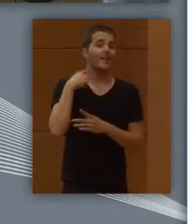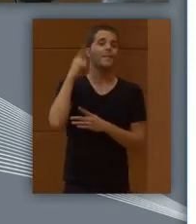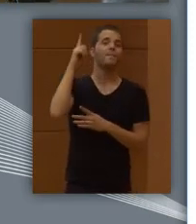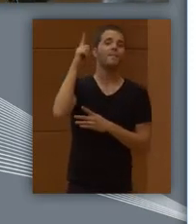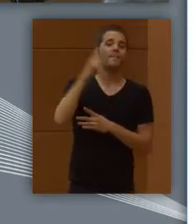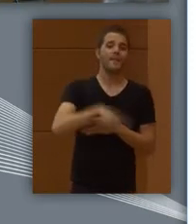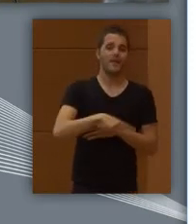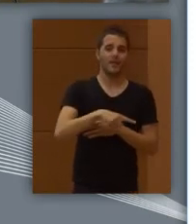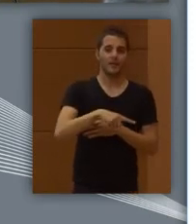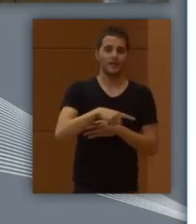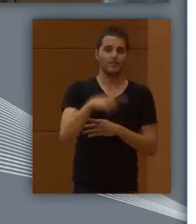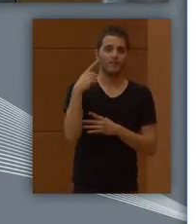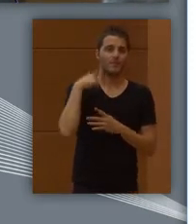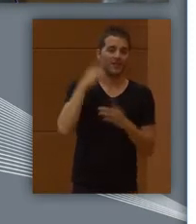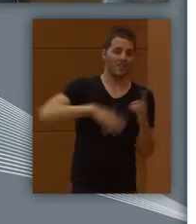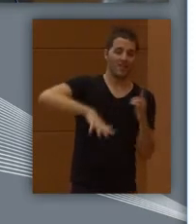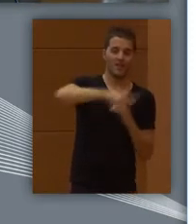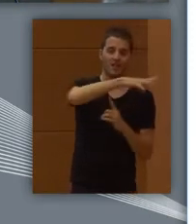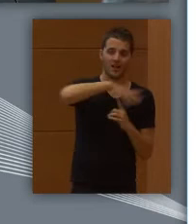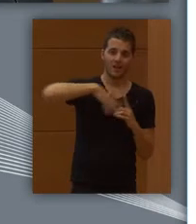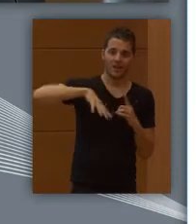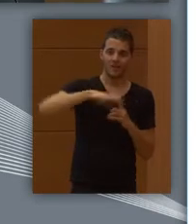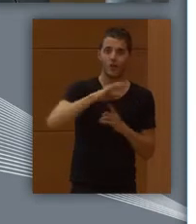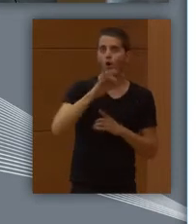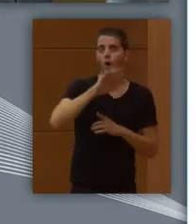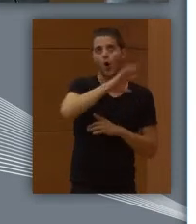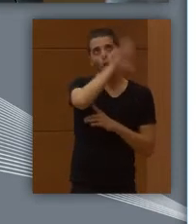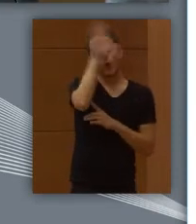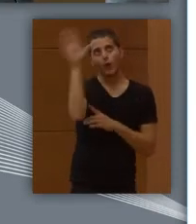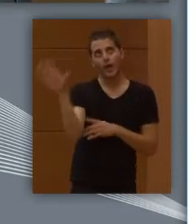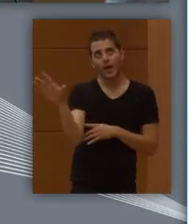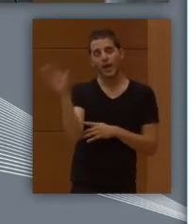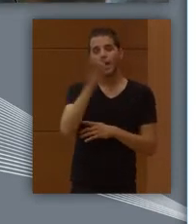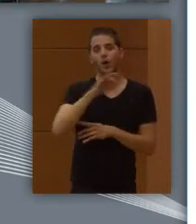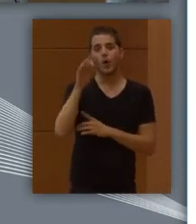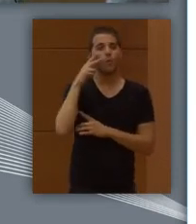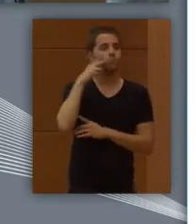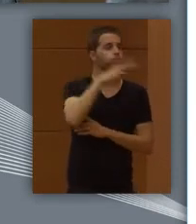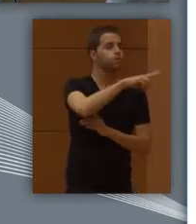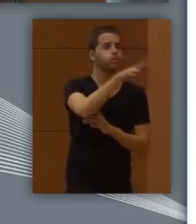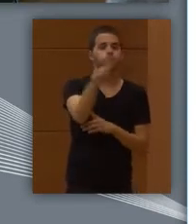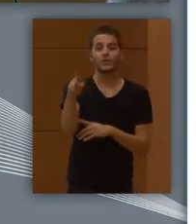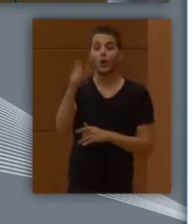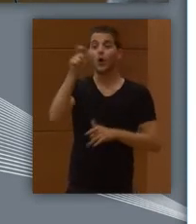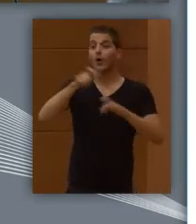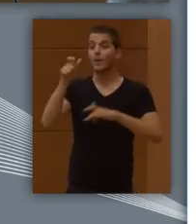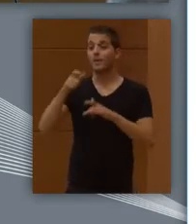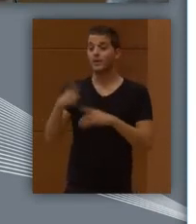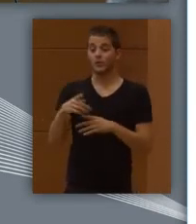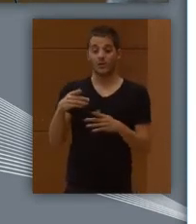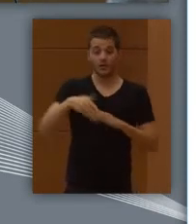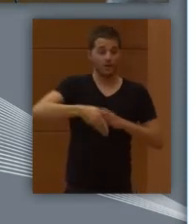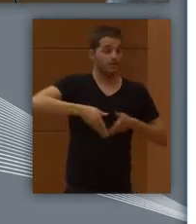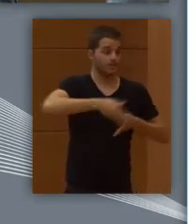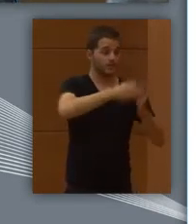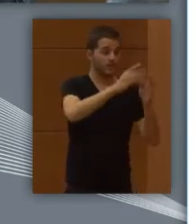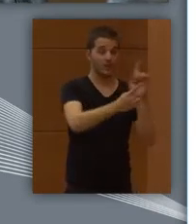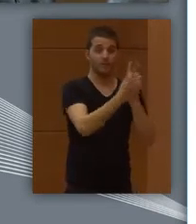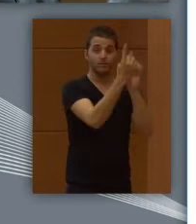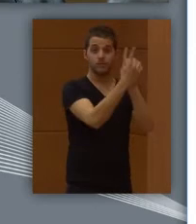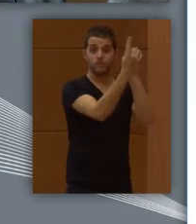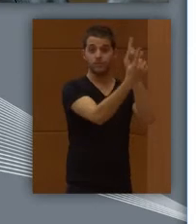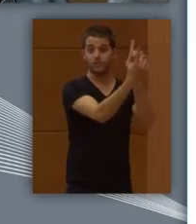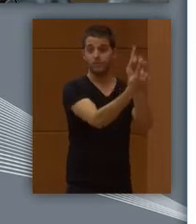para nada el entorno, el cielo, los paisajes, ¿no? Las personas que fuera a encontrar por el camino, etcétera, etcétera,